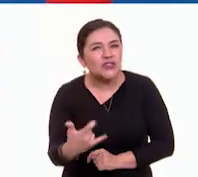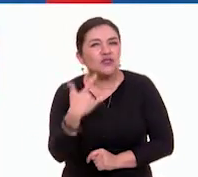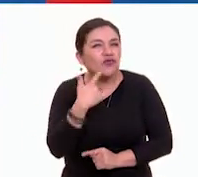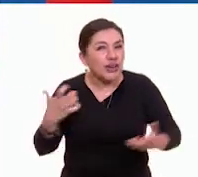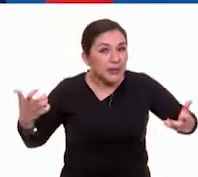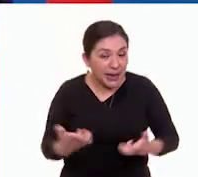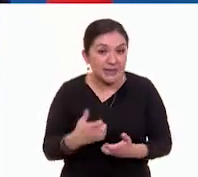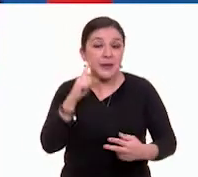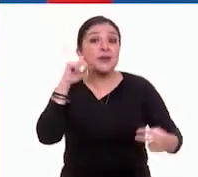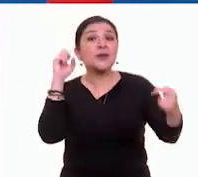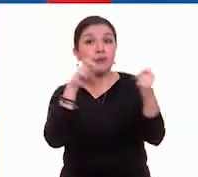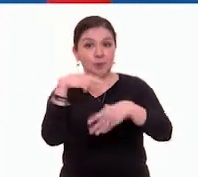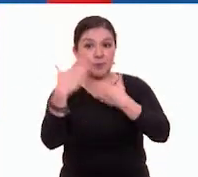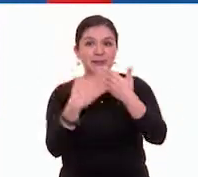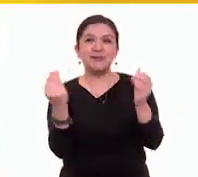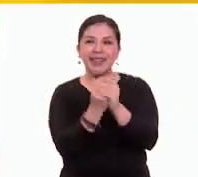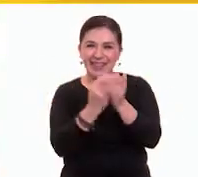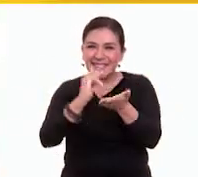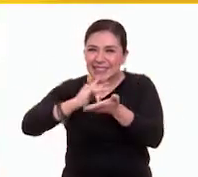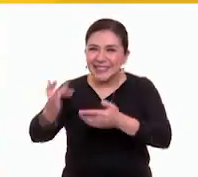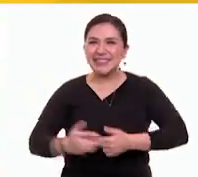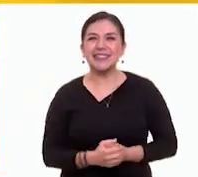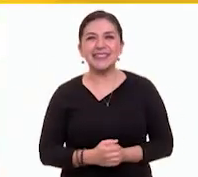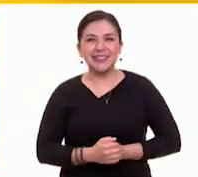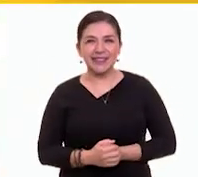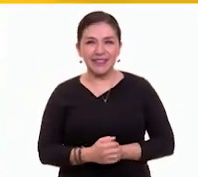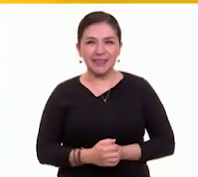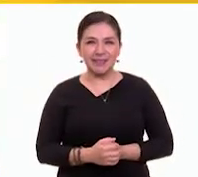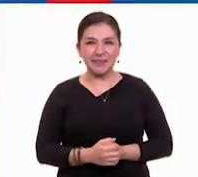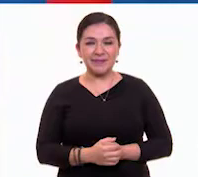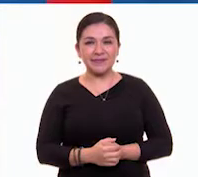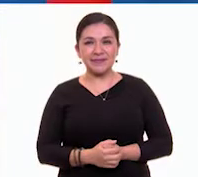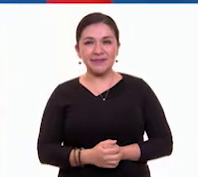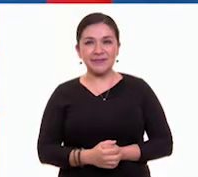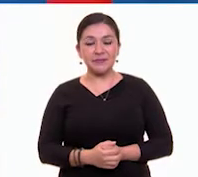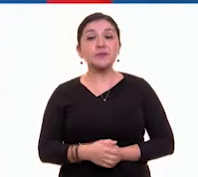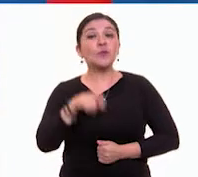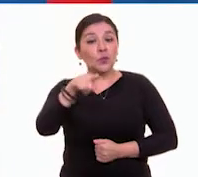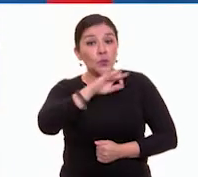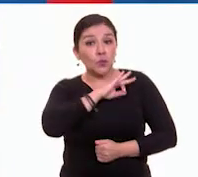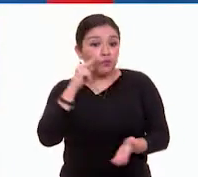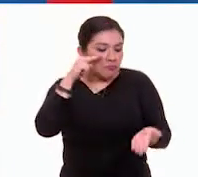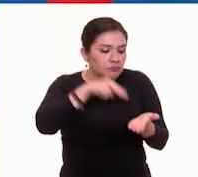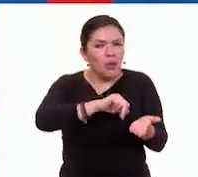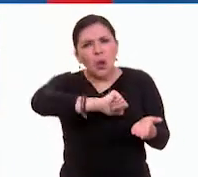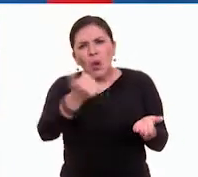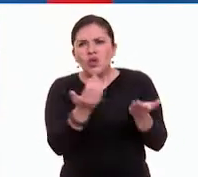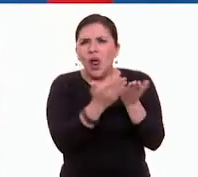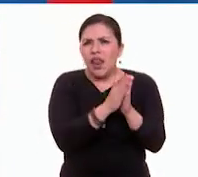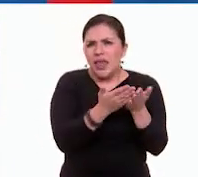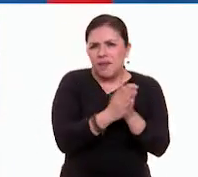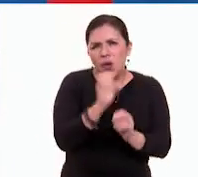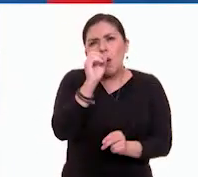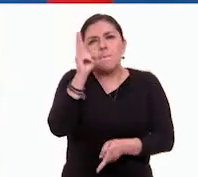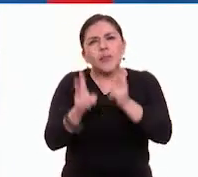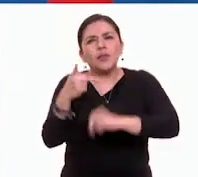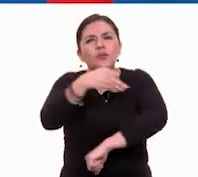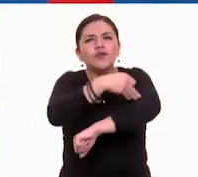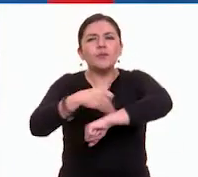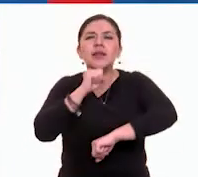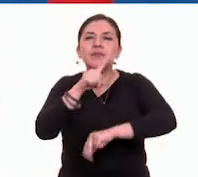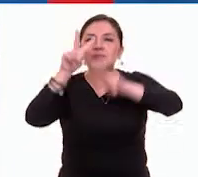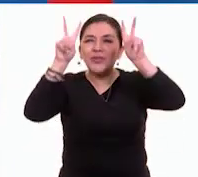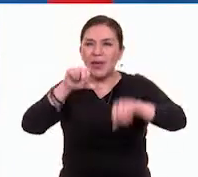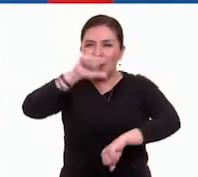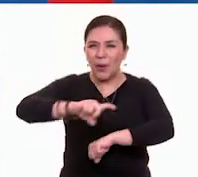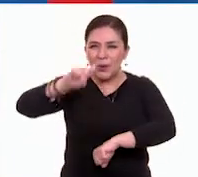haciendo. Nos vemos en la siguiente. Gracias, Gaby. Gracias, Juan Carlos. Si te es posible, consulta otros libros y comenta el tema de hoy